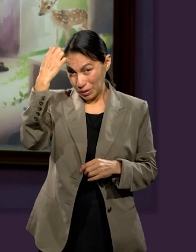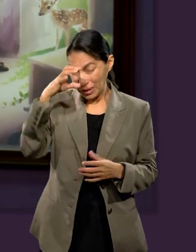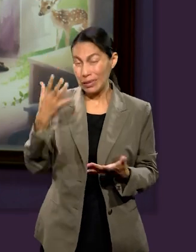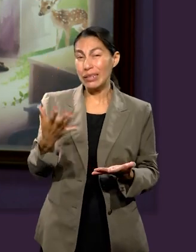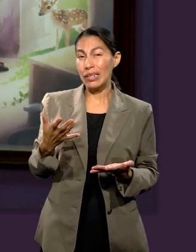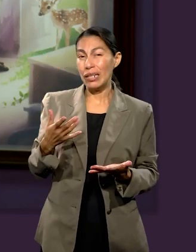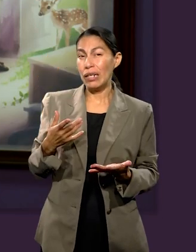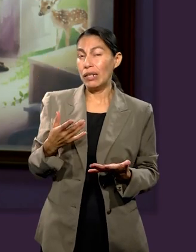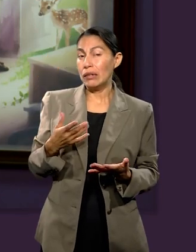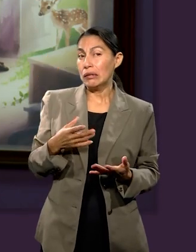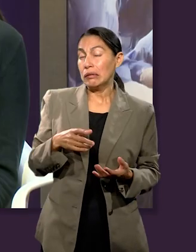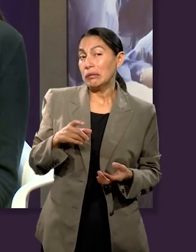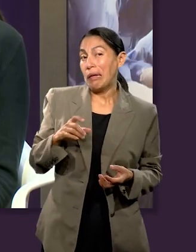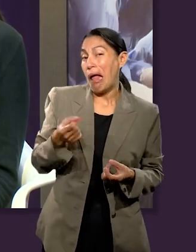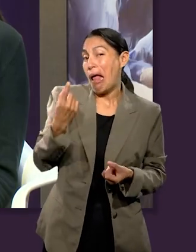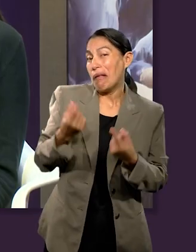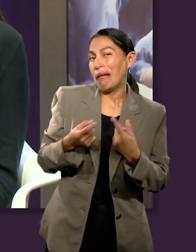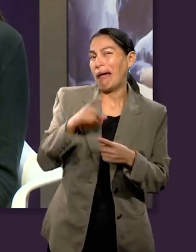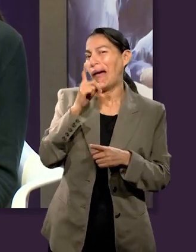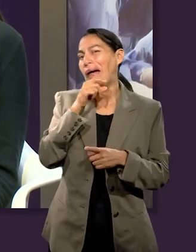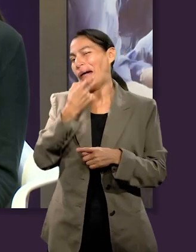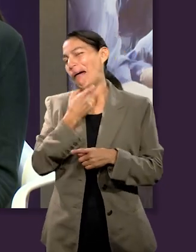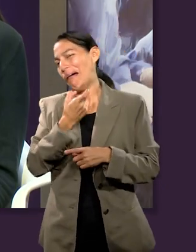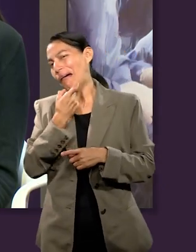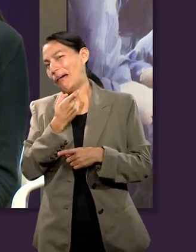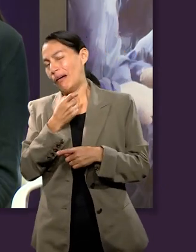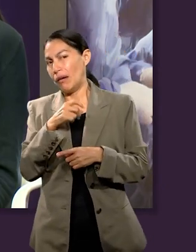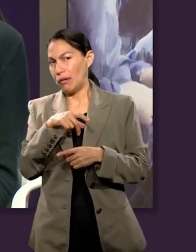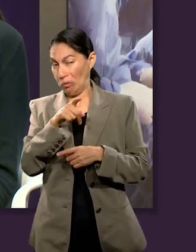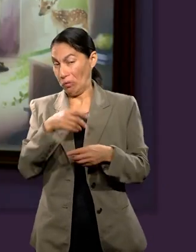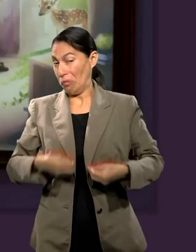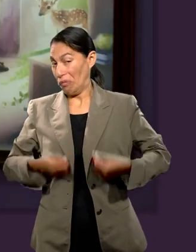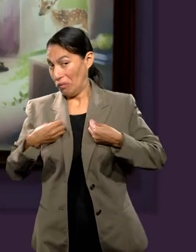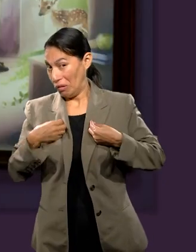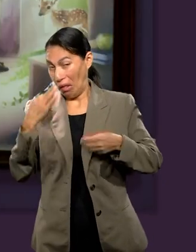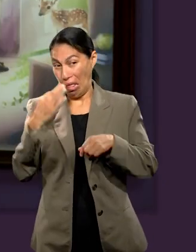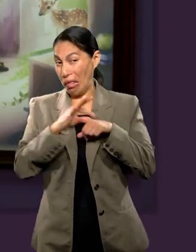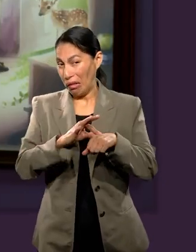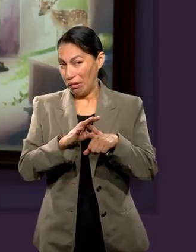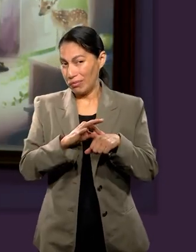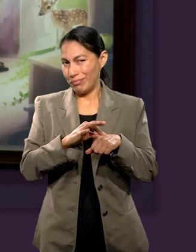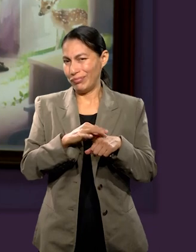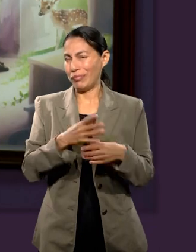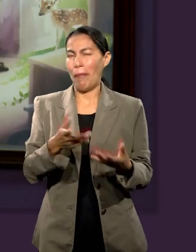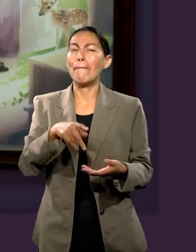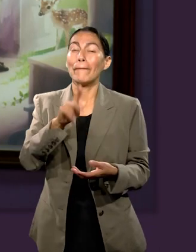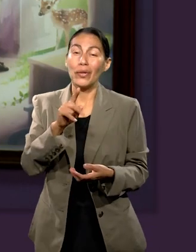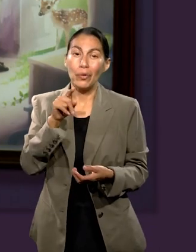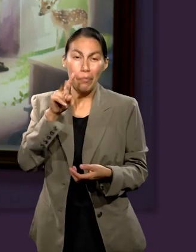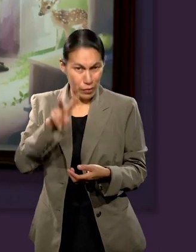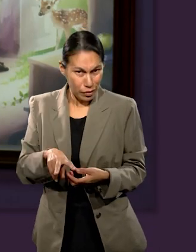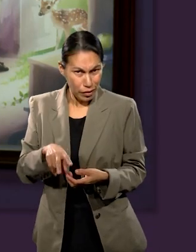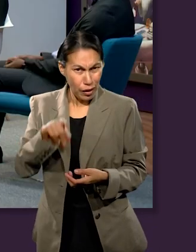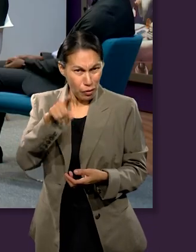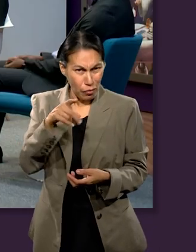o sea es una experiencia que como dicen tal vez se burlan de que hay tú la tienes que vivir pero o sea realmente hasta que no la vives tú no